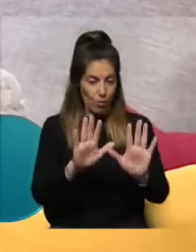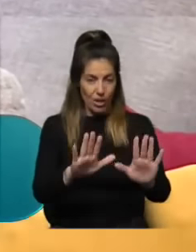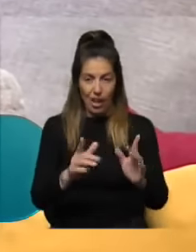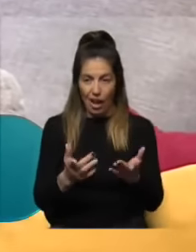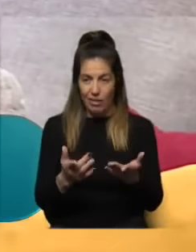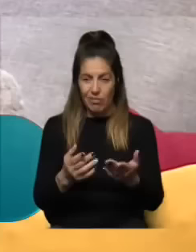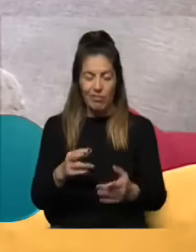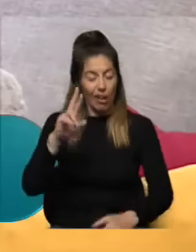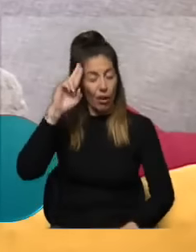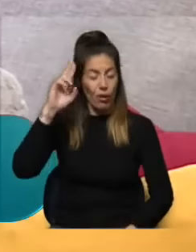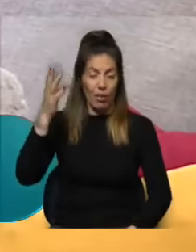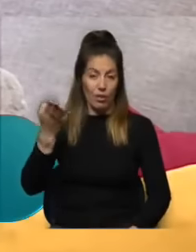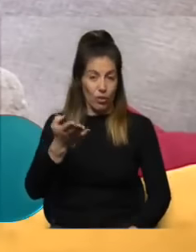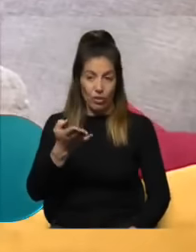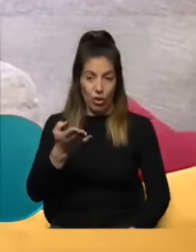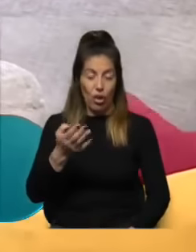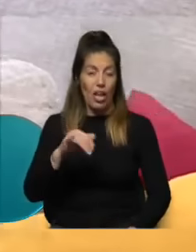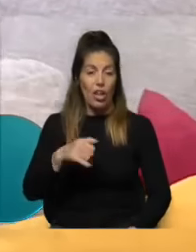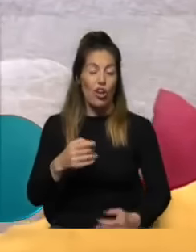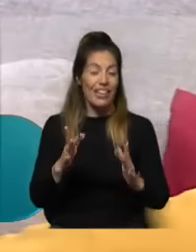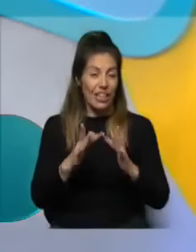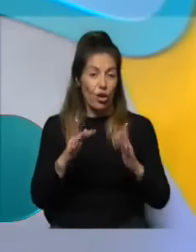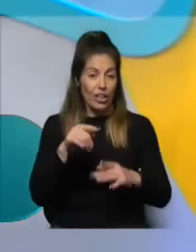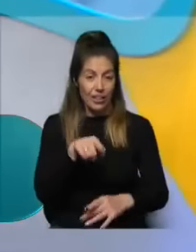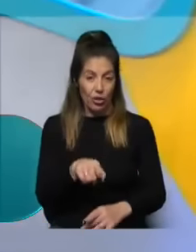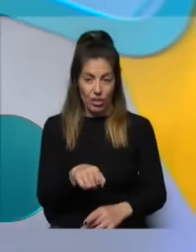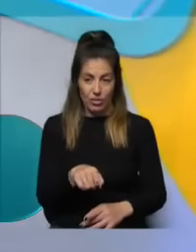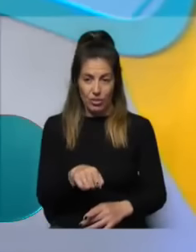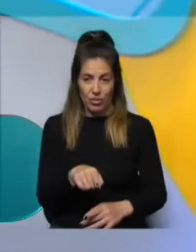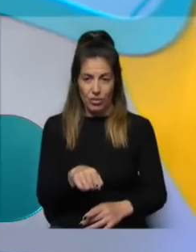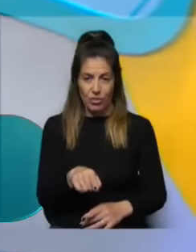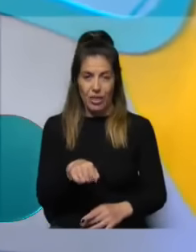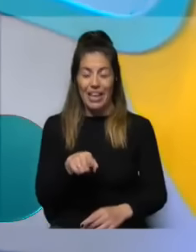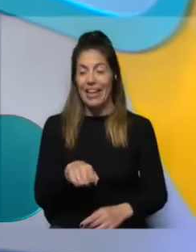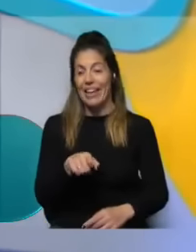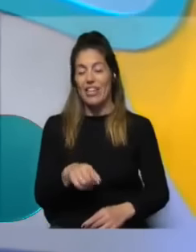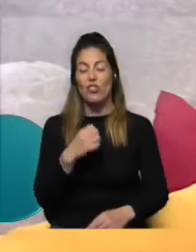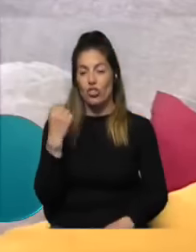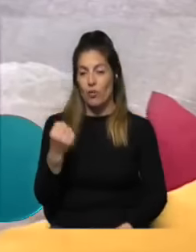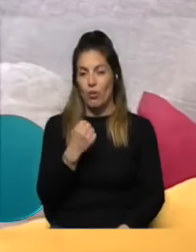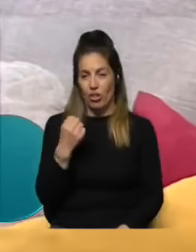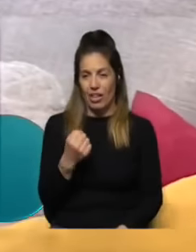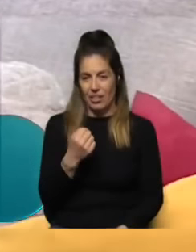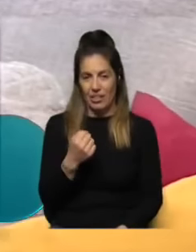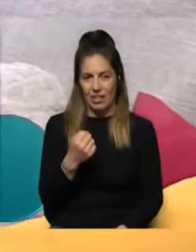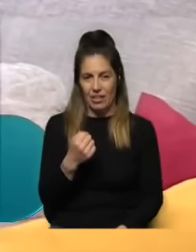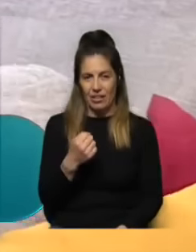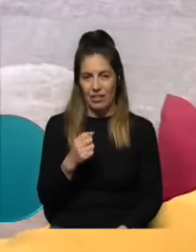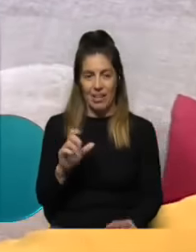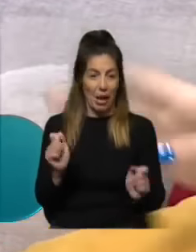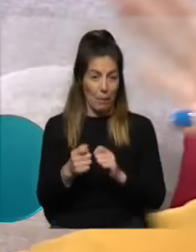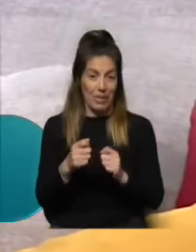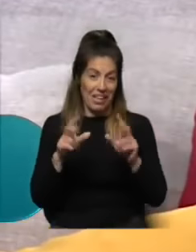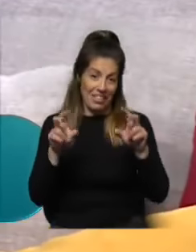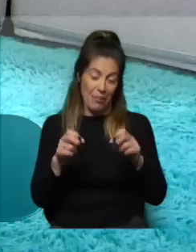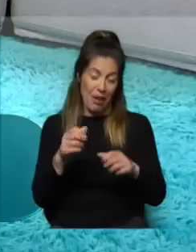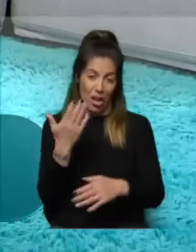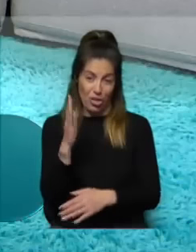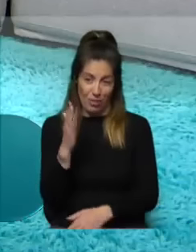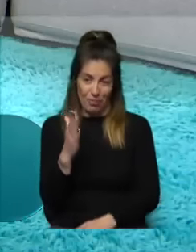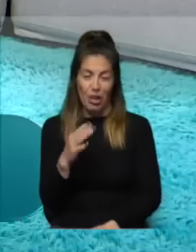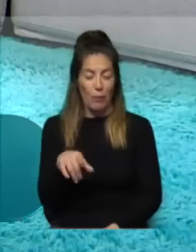el recordatorio y lo que te conecta con eso. ¿Ah? Y eso es importante. Me fui del tema de los espejos, pero sí, bueno, perdón, parecía